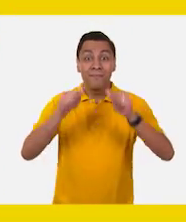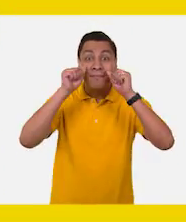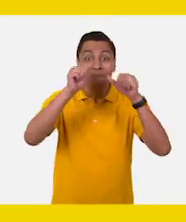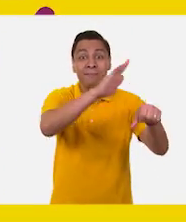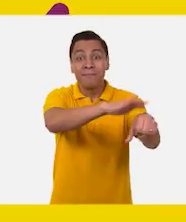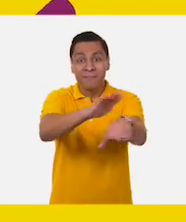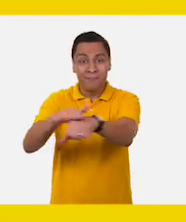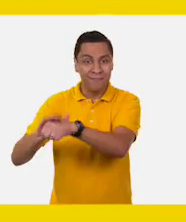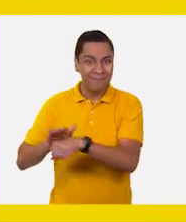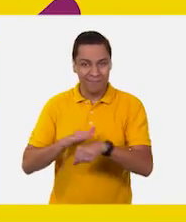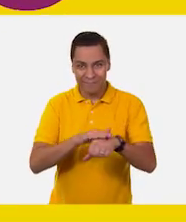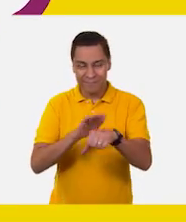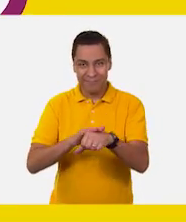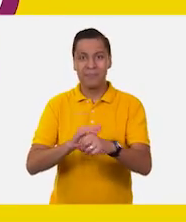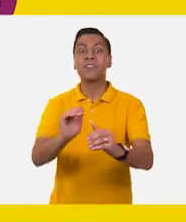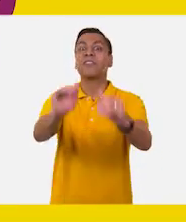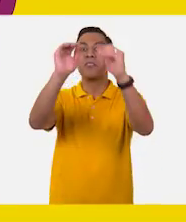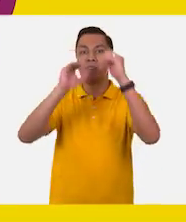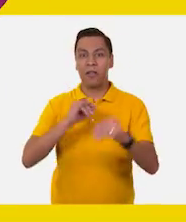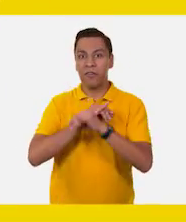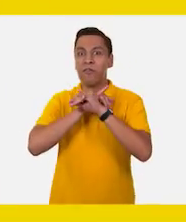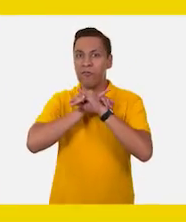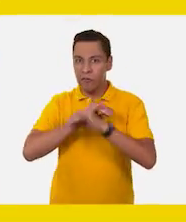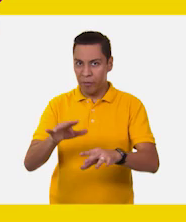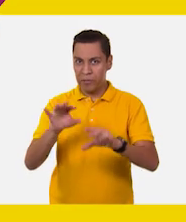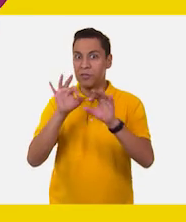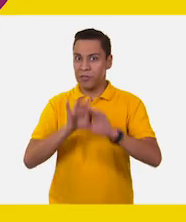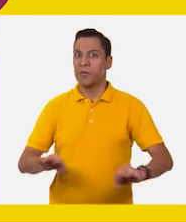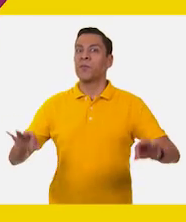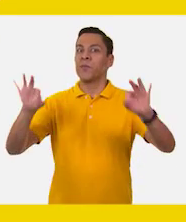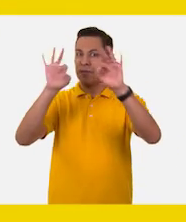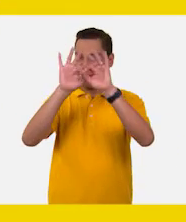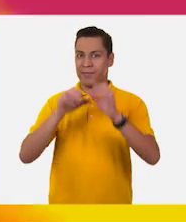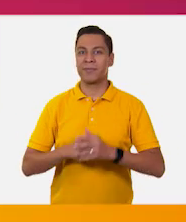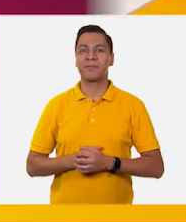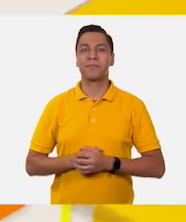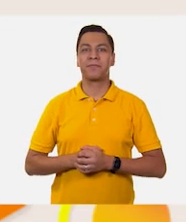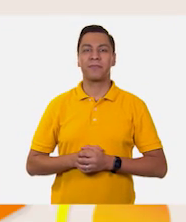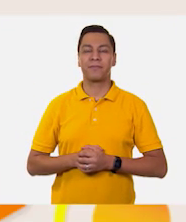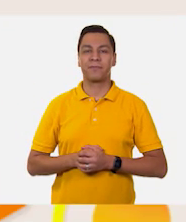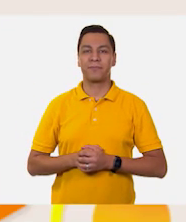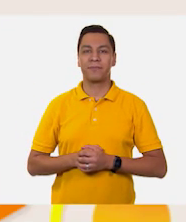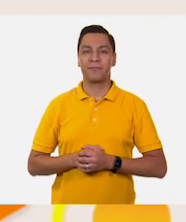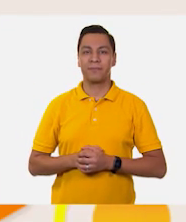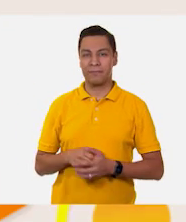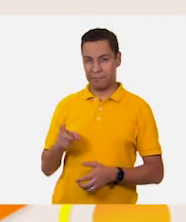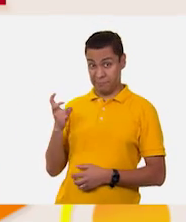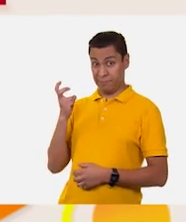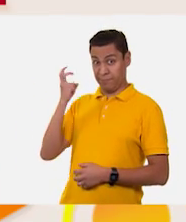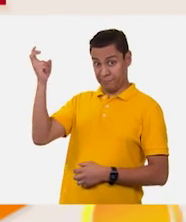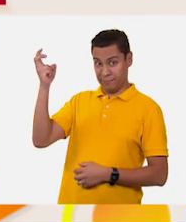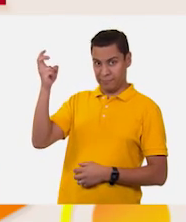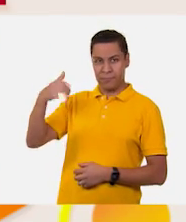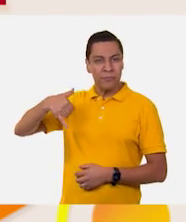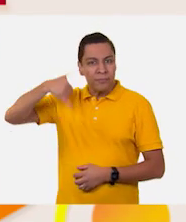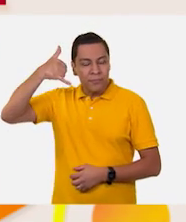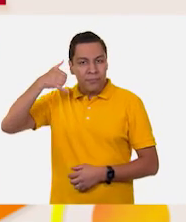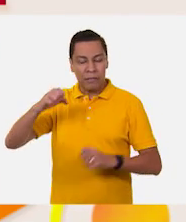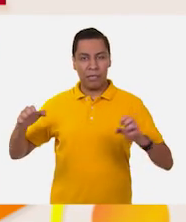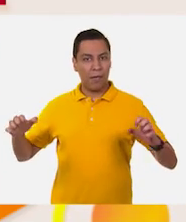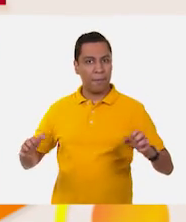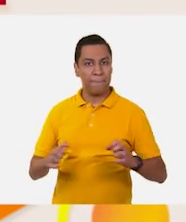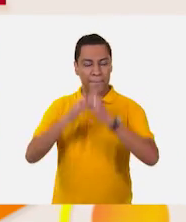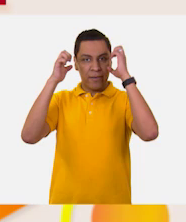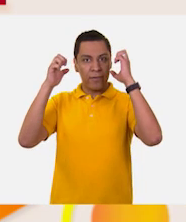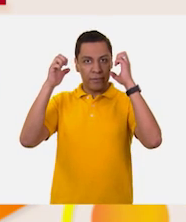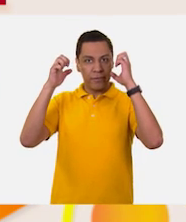¡Atención! ¡Atención! A continuación, información importante. A este número puedes llamar cuando tú o